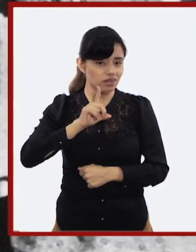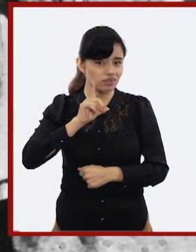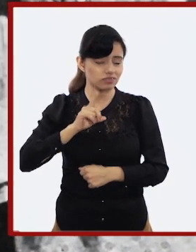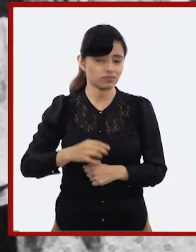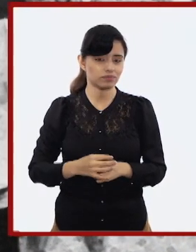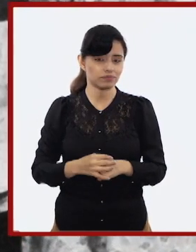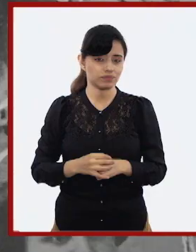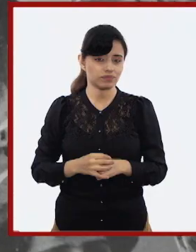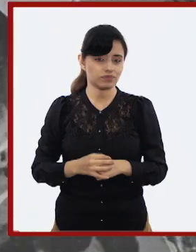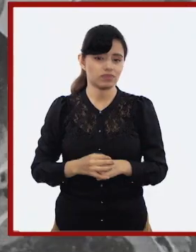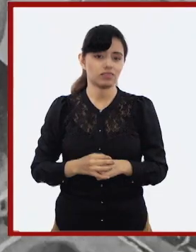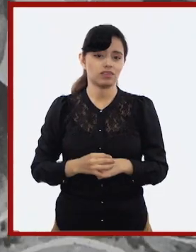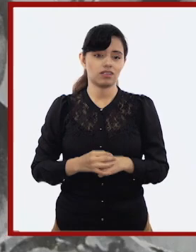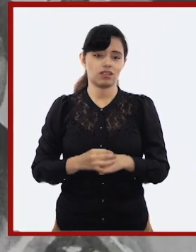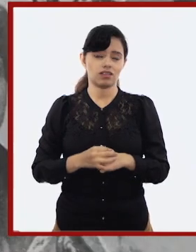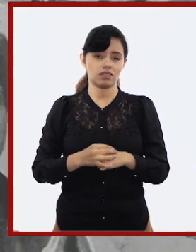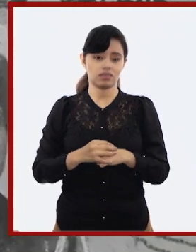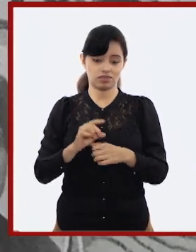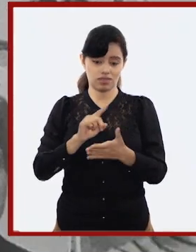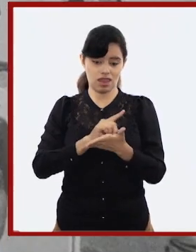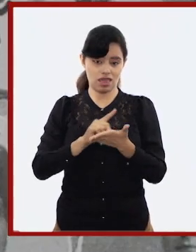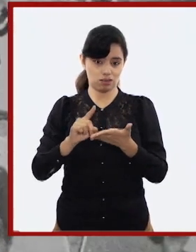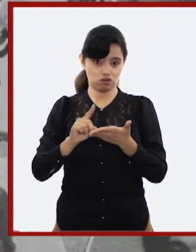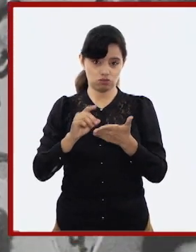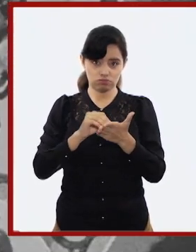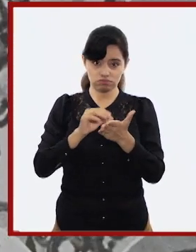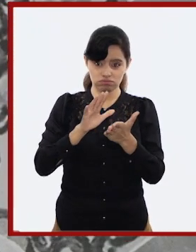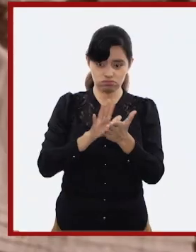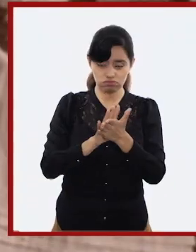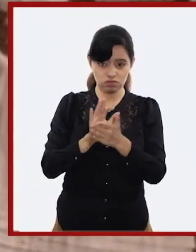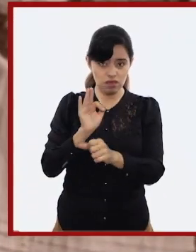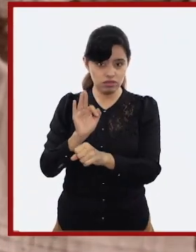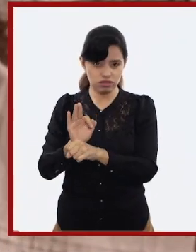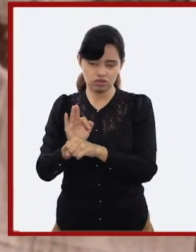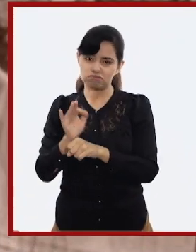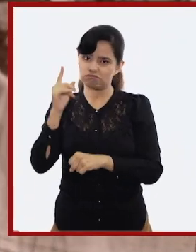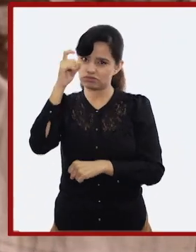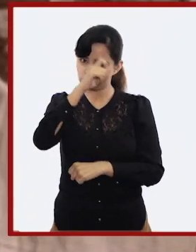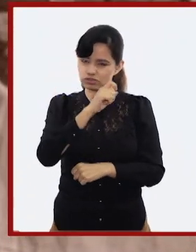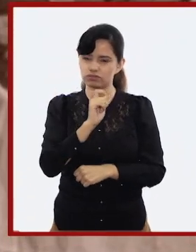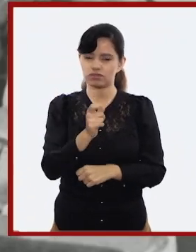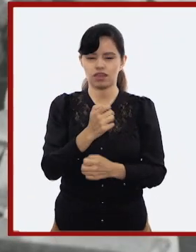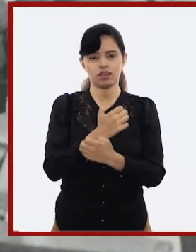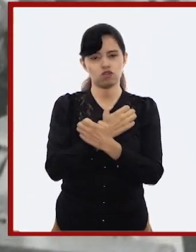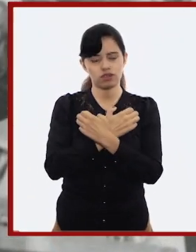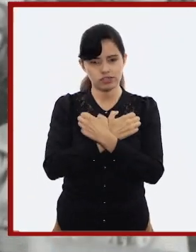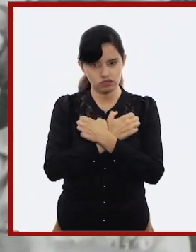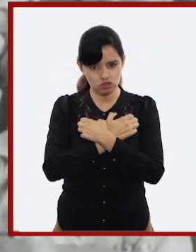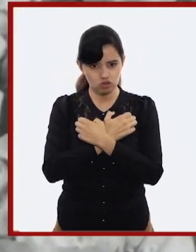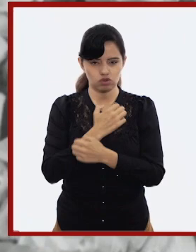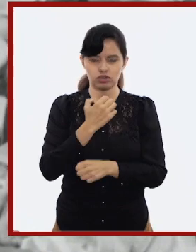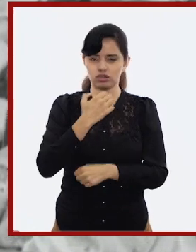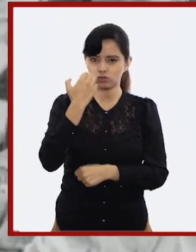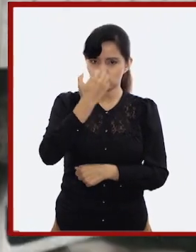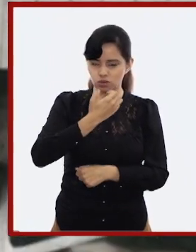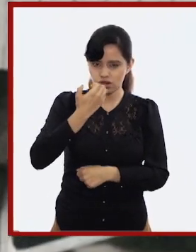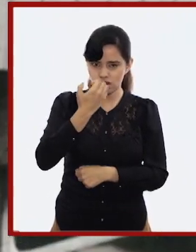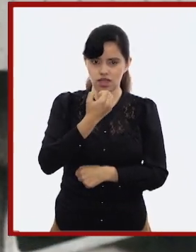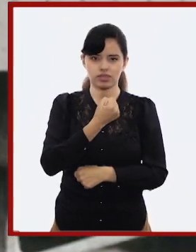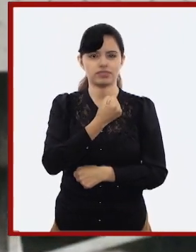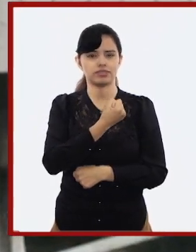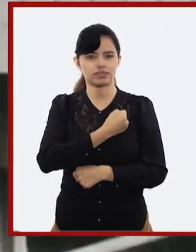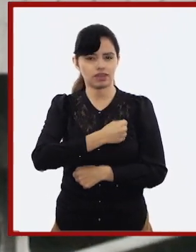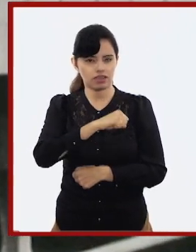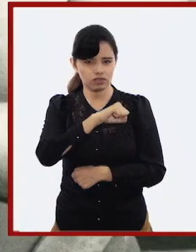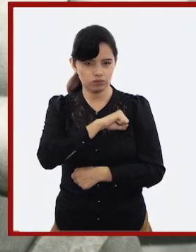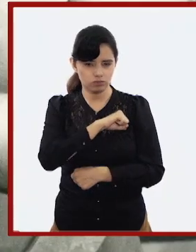tener cada uno de nuestros derechos, desde derecho a la educación, derecho a la salud,